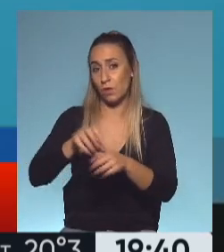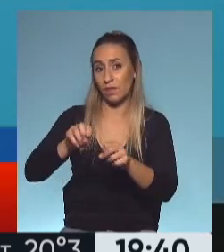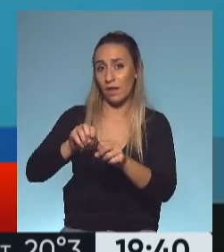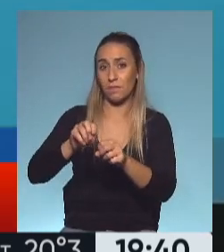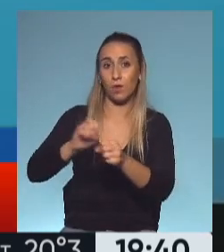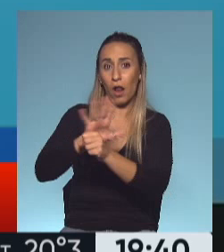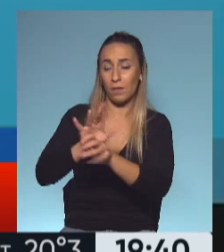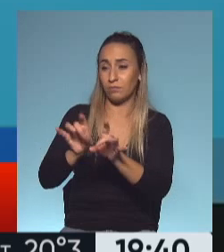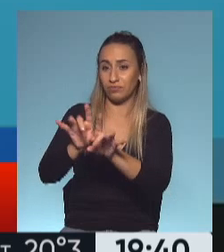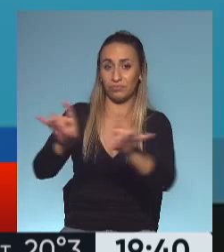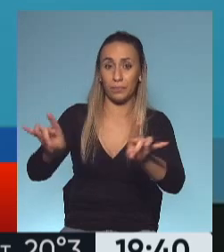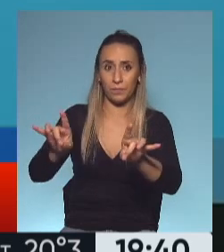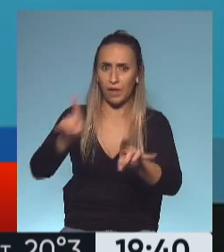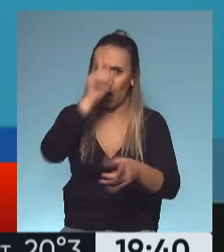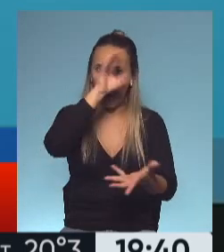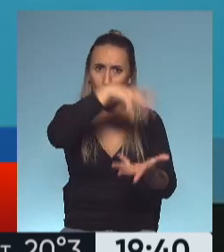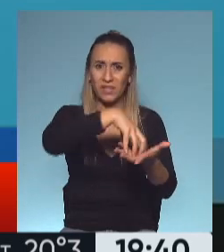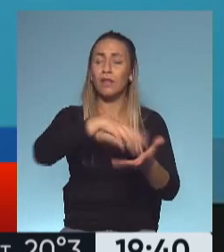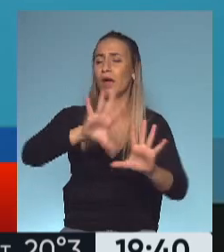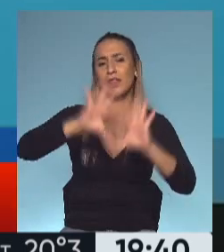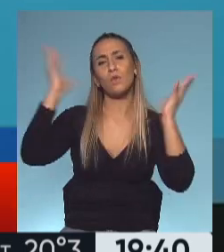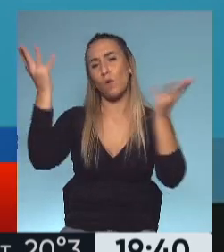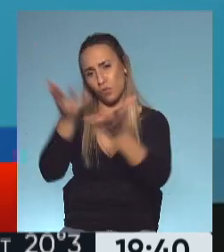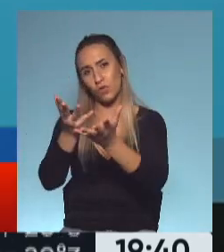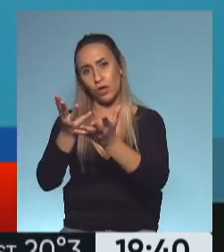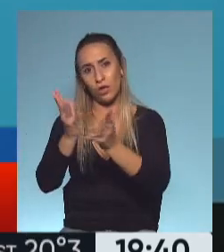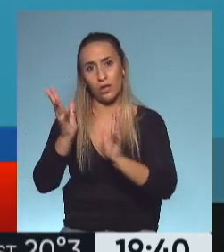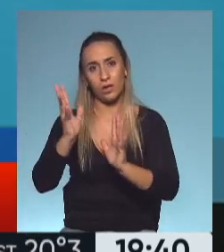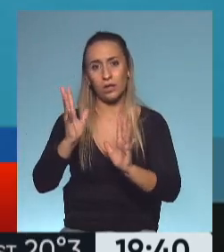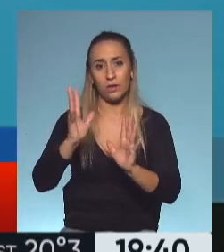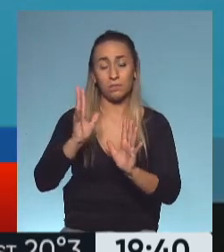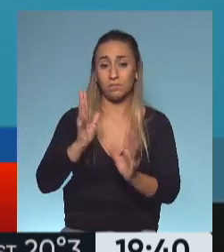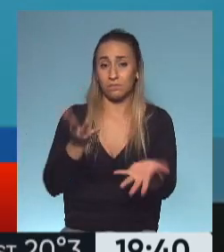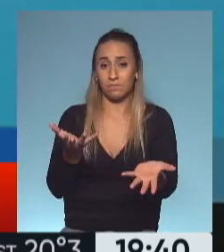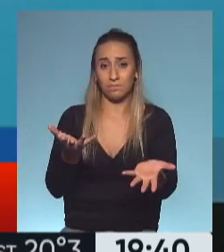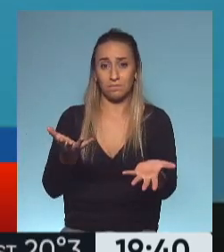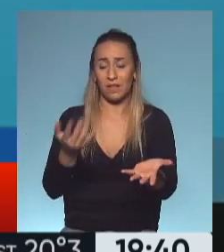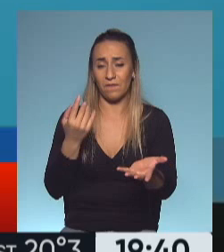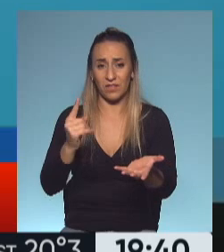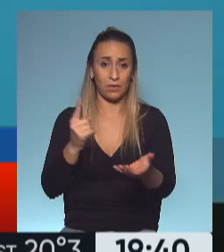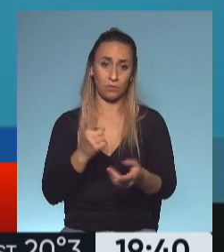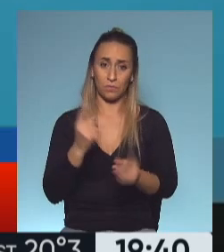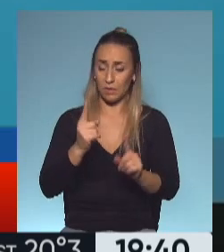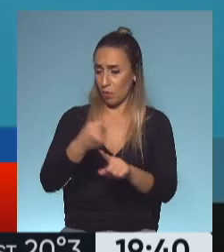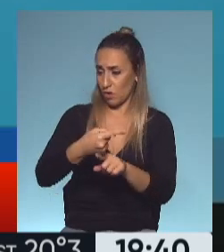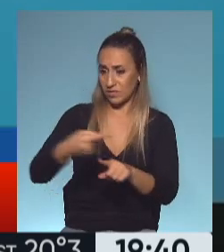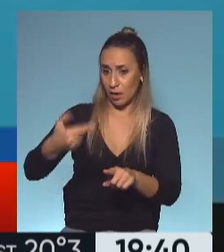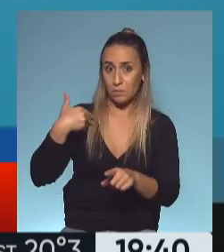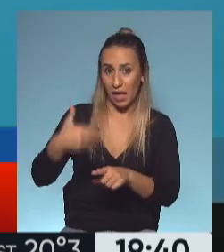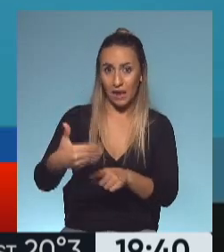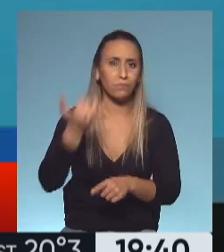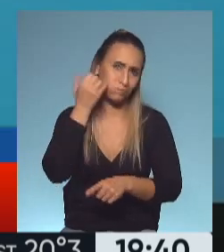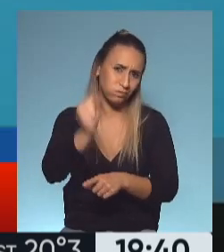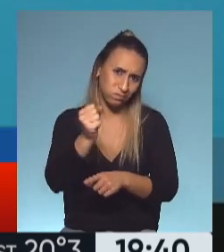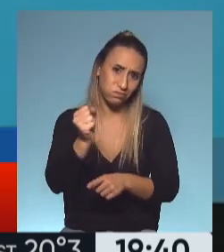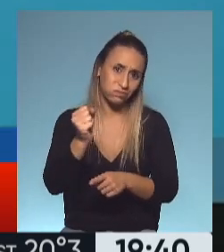enfermedad en los sistemas sanitarios del mundo, la otra cara es otra cosa que hemos hecho esta semana, como lo venimos